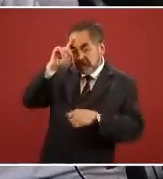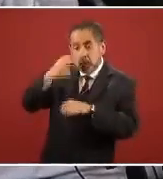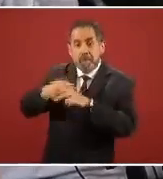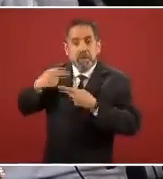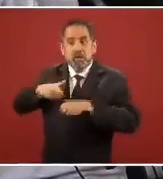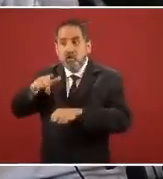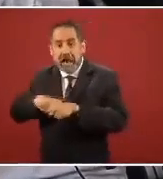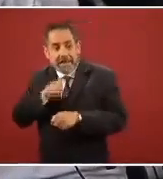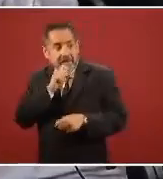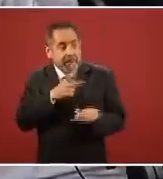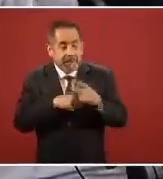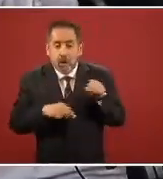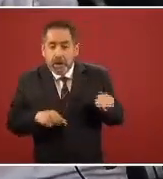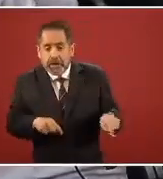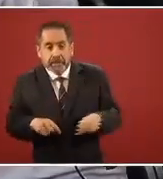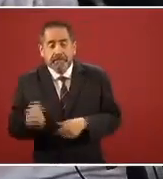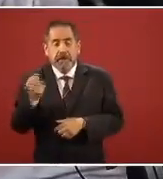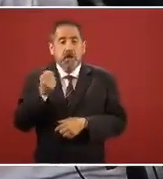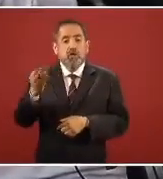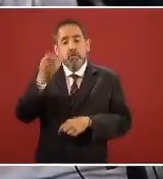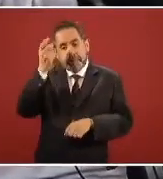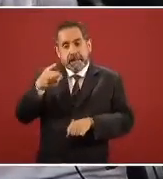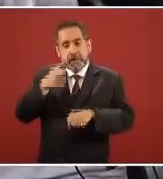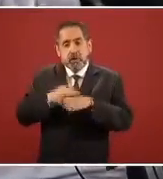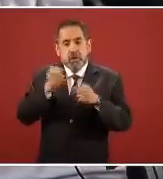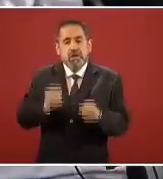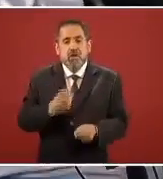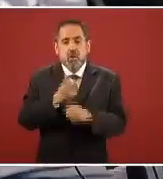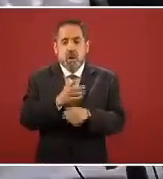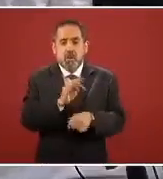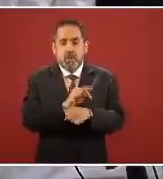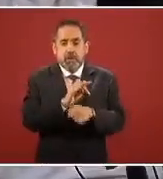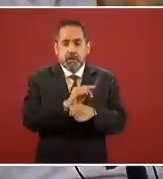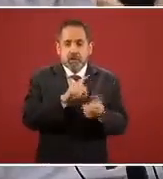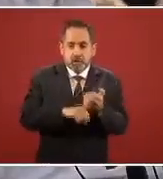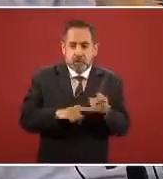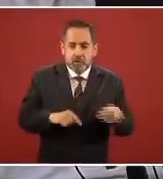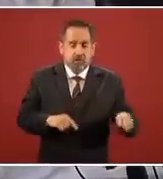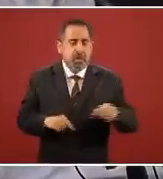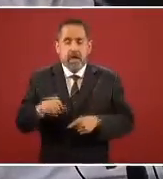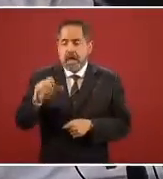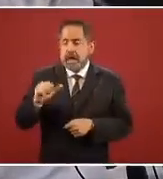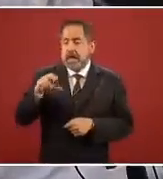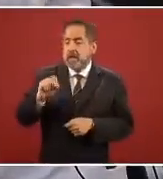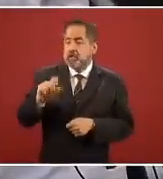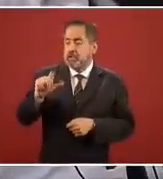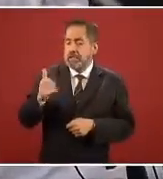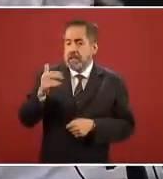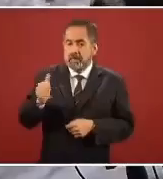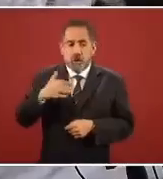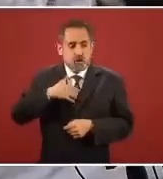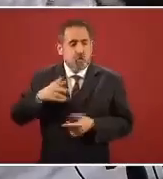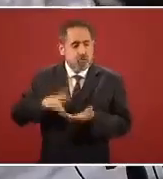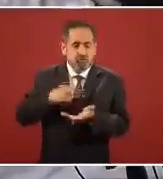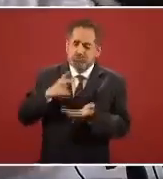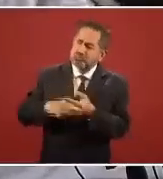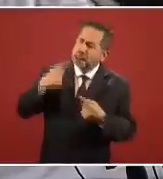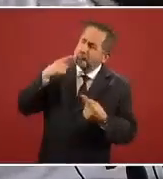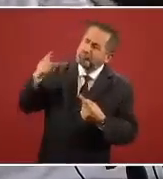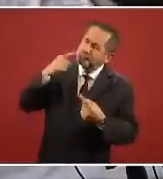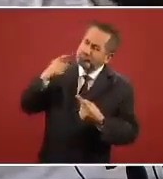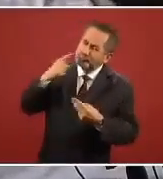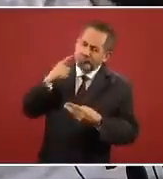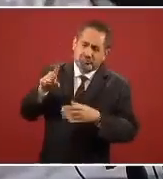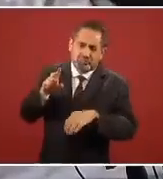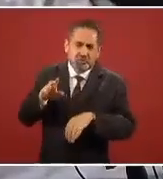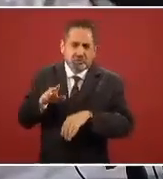venido Ángel Cid, subdirector de Seguridad Industrial y Protección Ambiental. Carlos Donaldo Leiva, que yo lo he denunciado ya en otras ocasiones, de